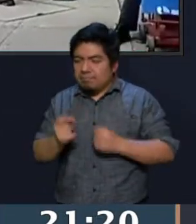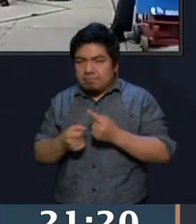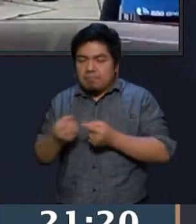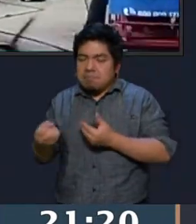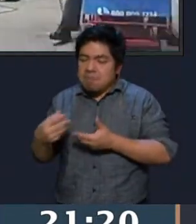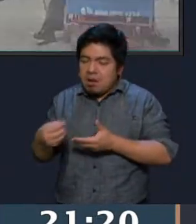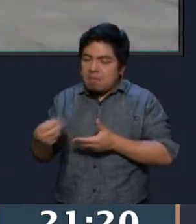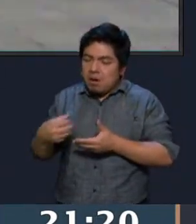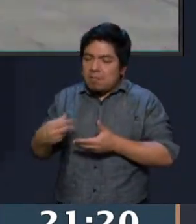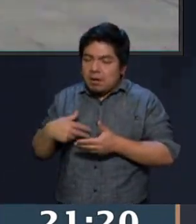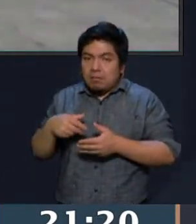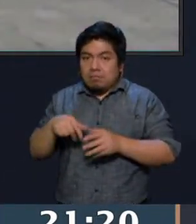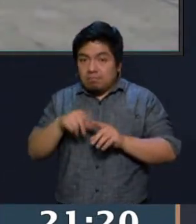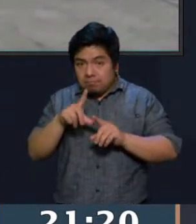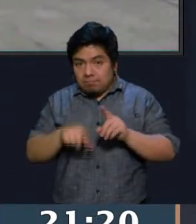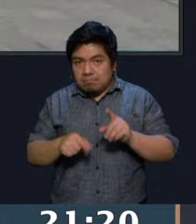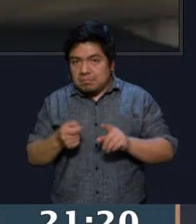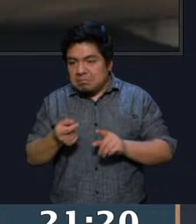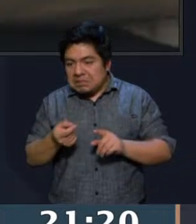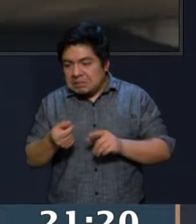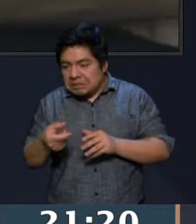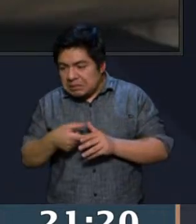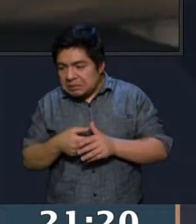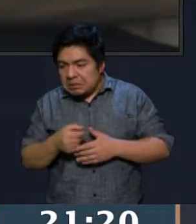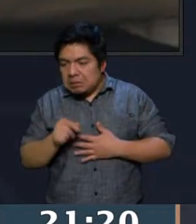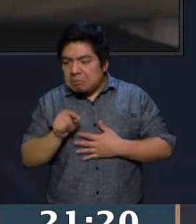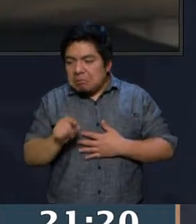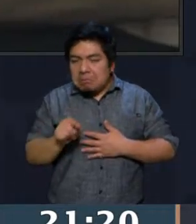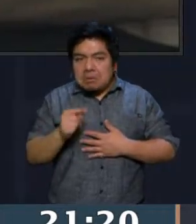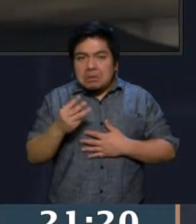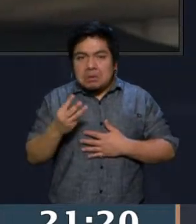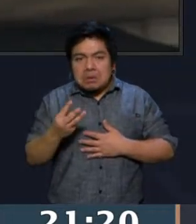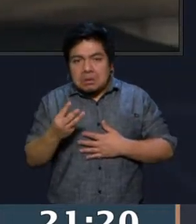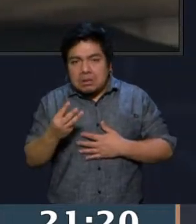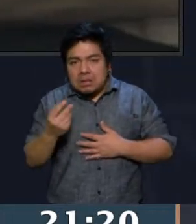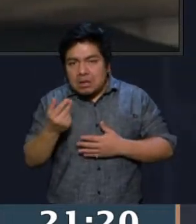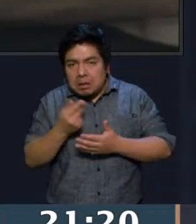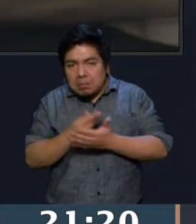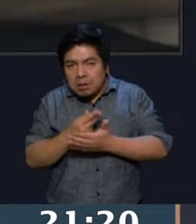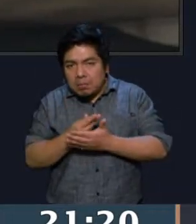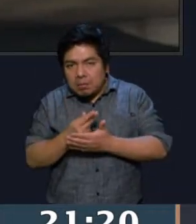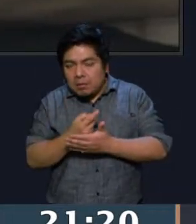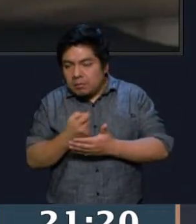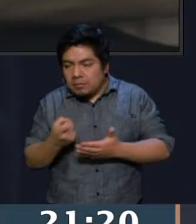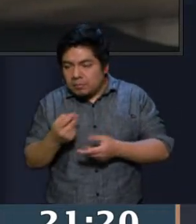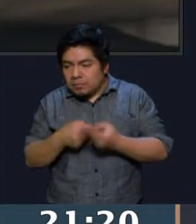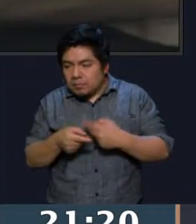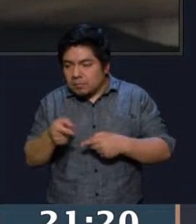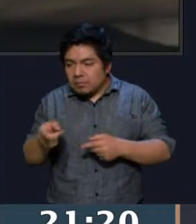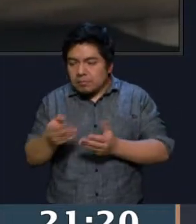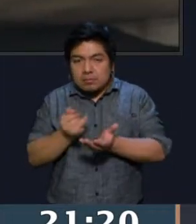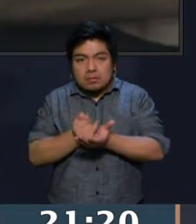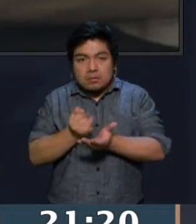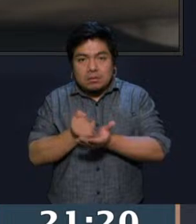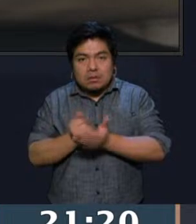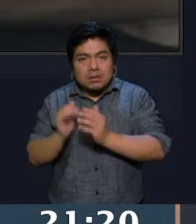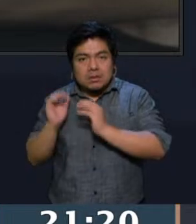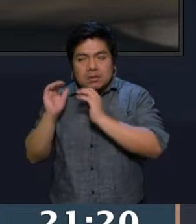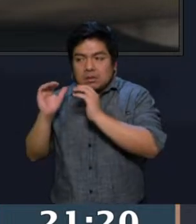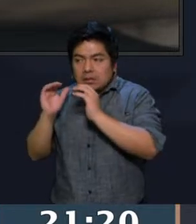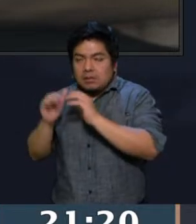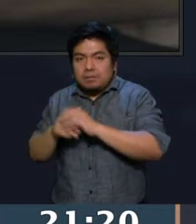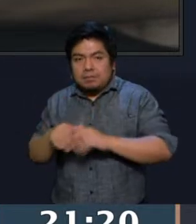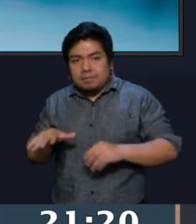recaudando más. Pero en el país recaudamos muy poco, ¿no? 0.3 pesos de cada 100 que se recaudan vienen de los impuestos a la riqueza en México. El